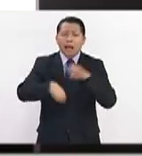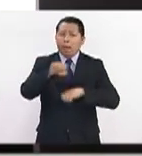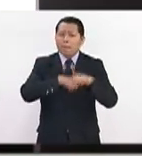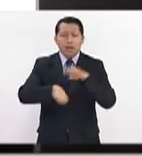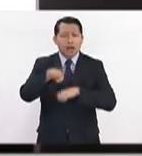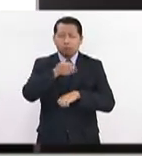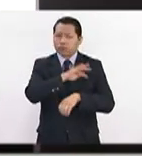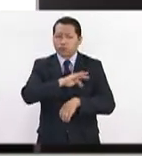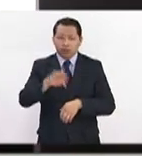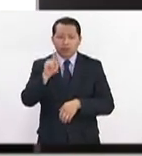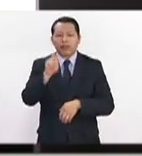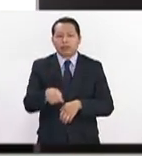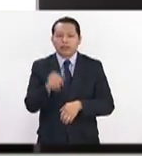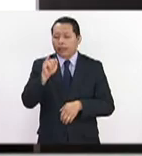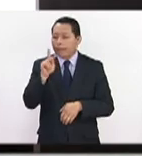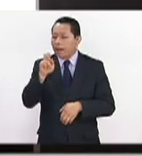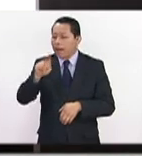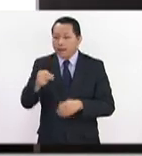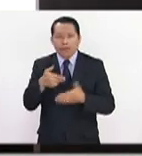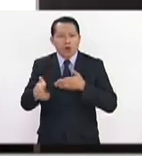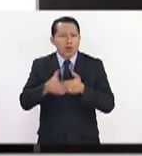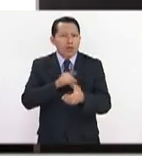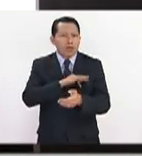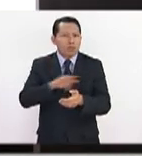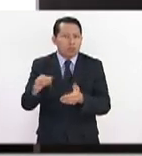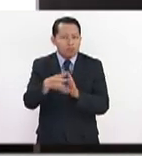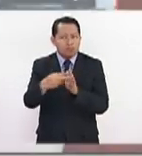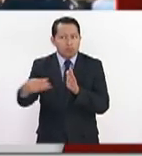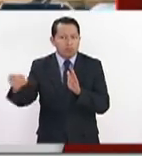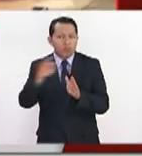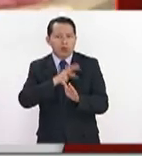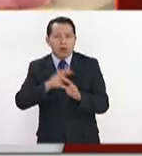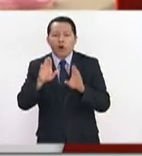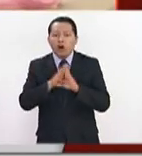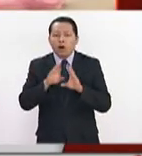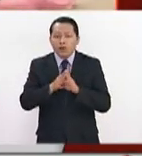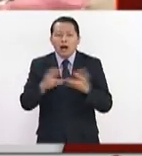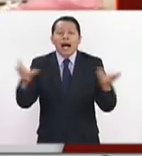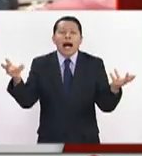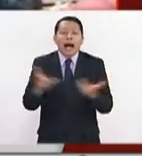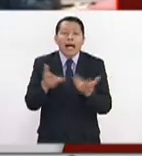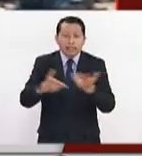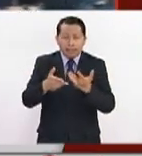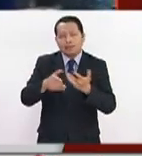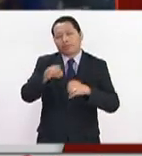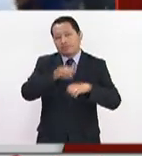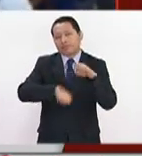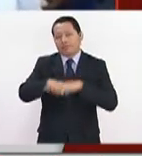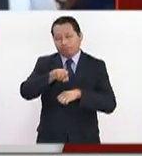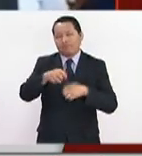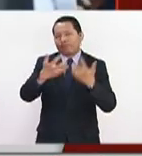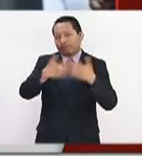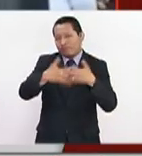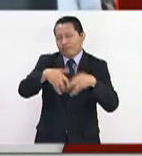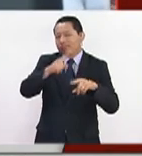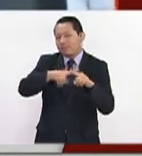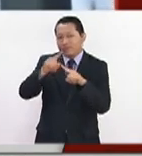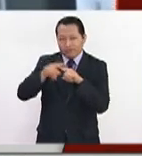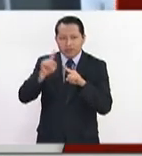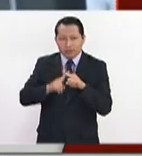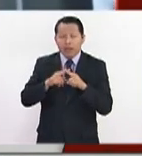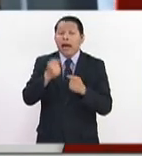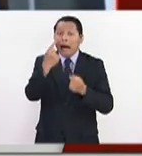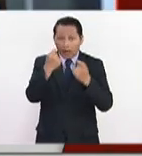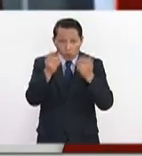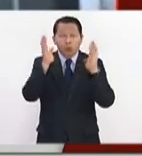Instituto Politécnico Nacional apuesta, entre otras situaciones, por el emprendedurismo, y en ese sentido tenemos algunos de nuestros egresados